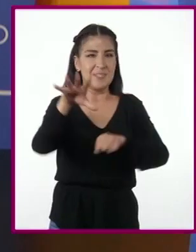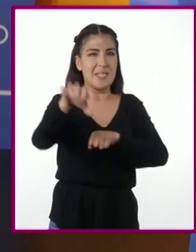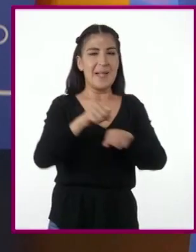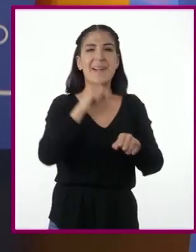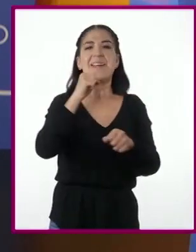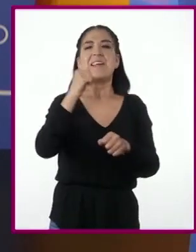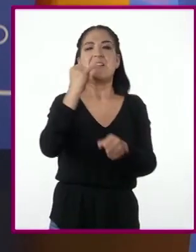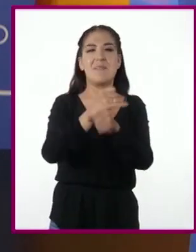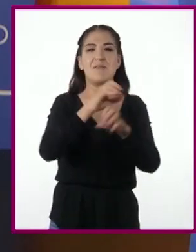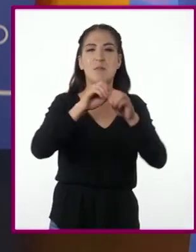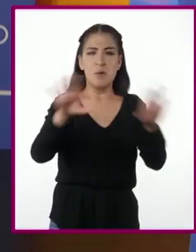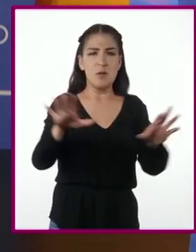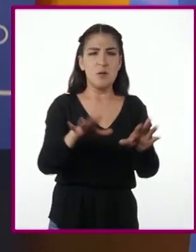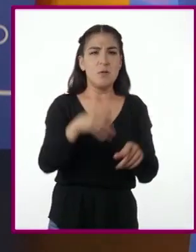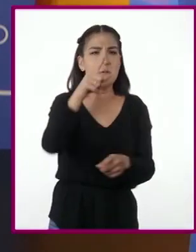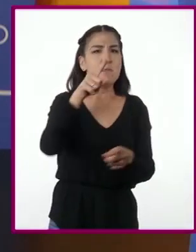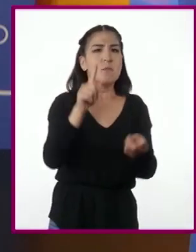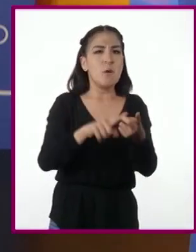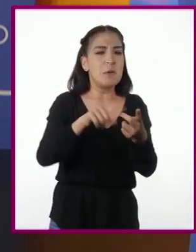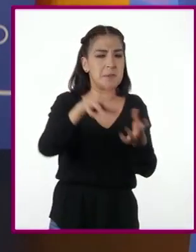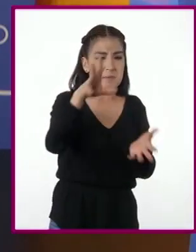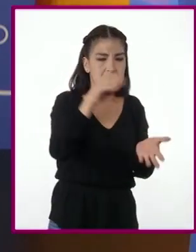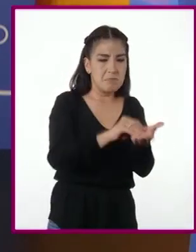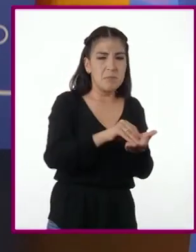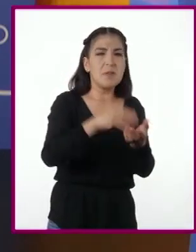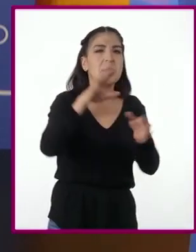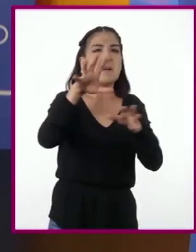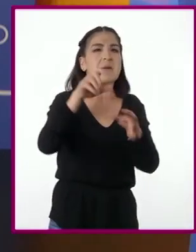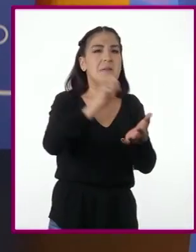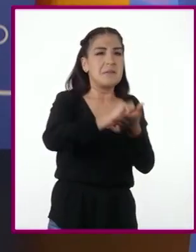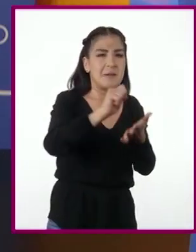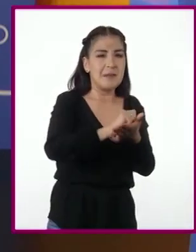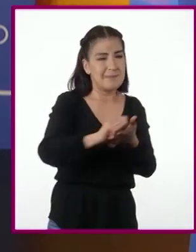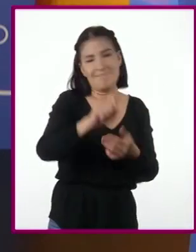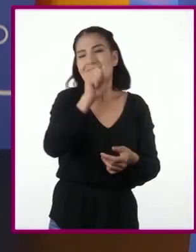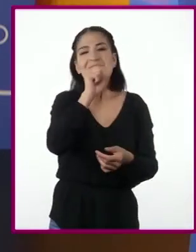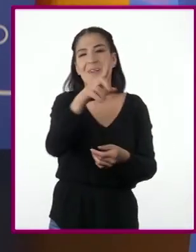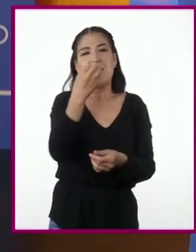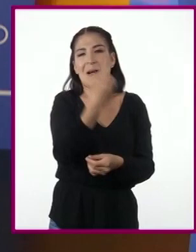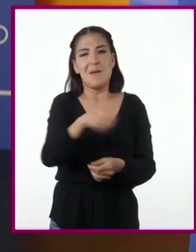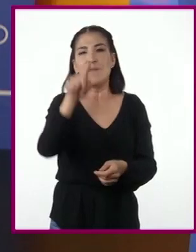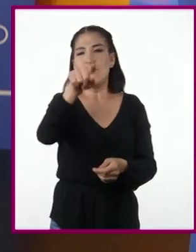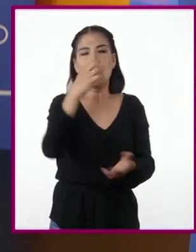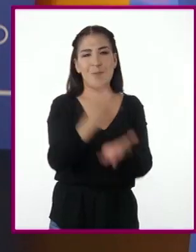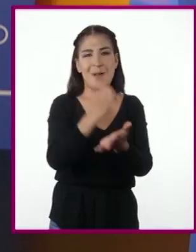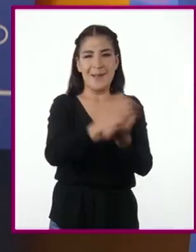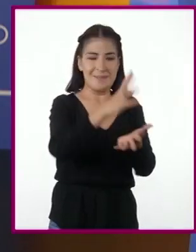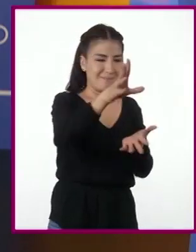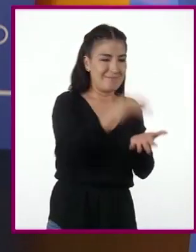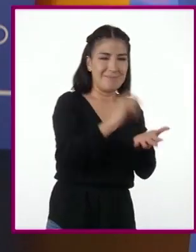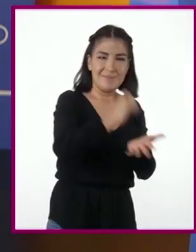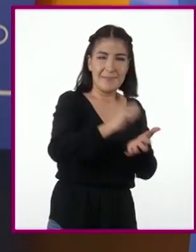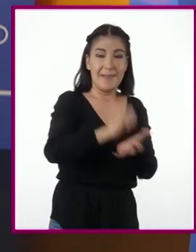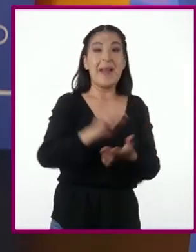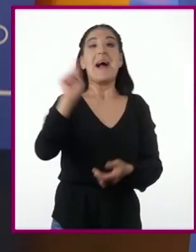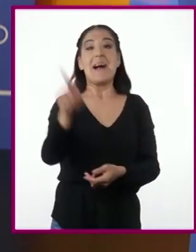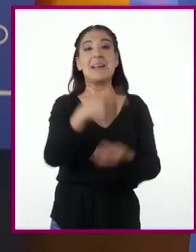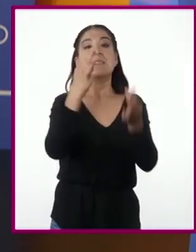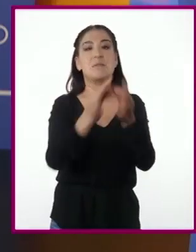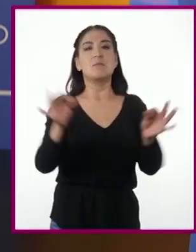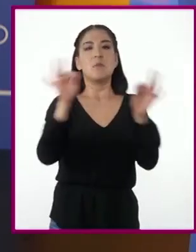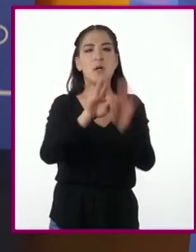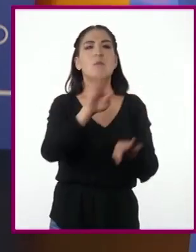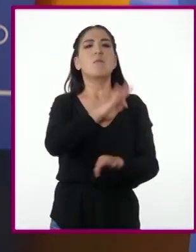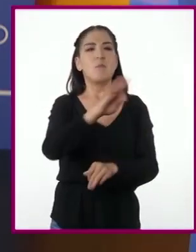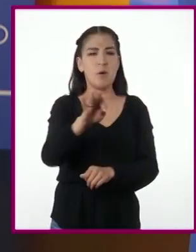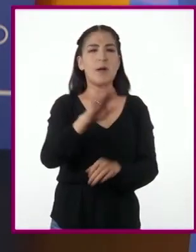Generalmente, ¿en dónde las registras? Seguramente en tu cuaderno. Es importante conocer que puedes emplear